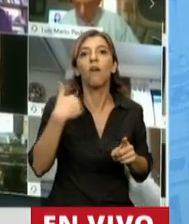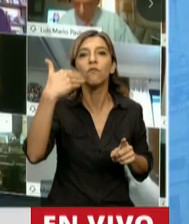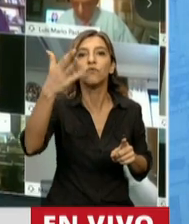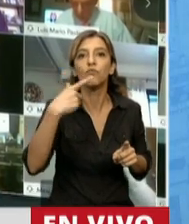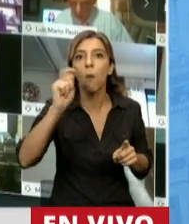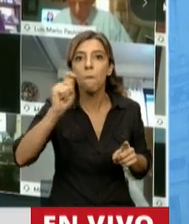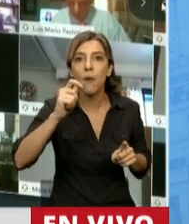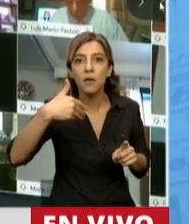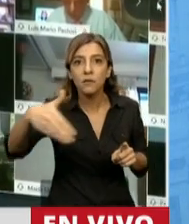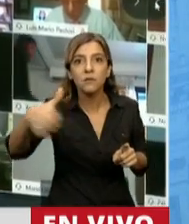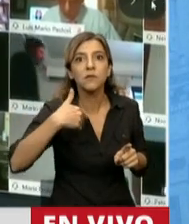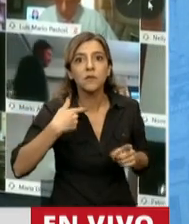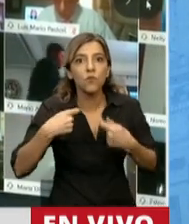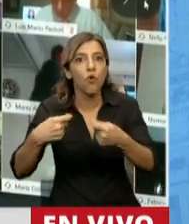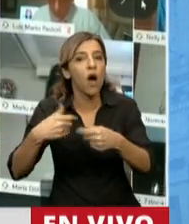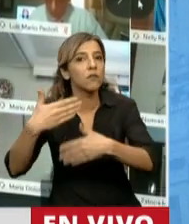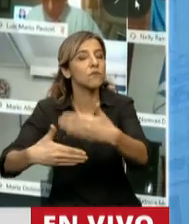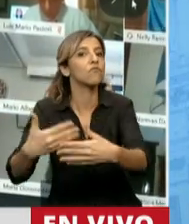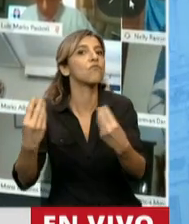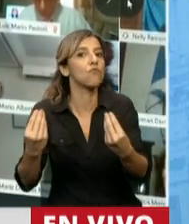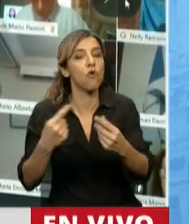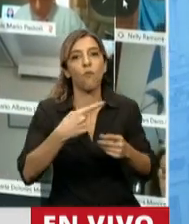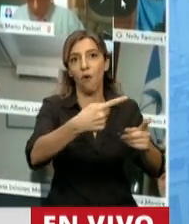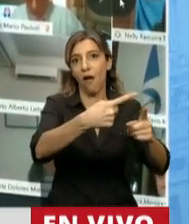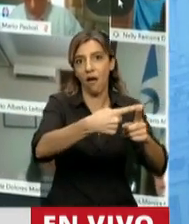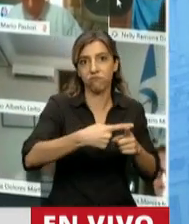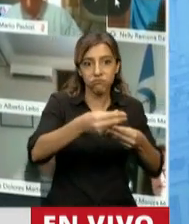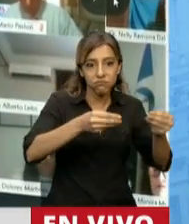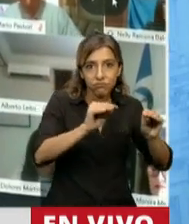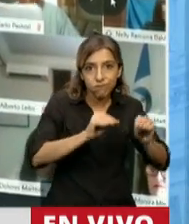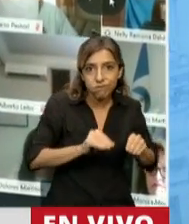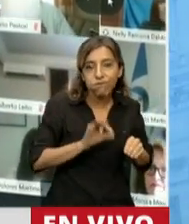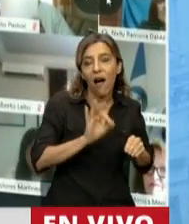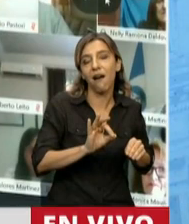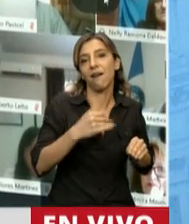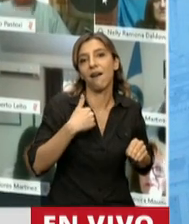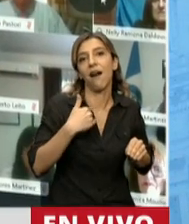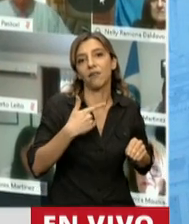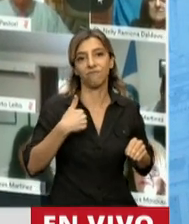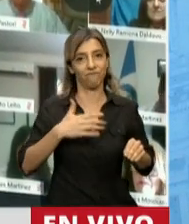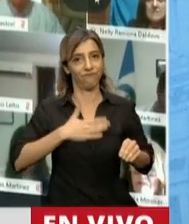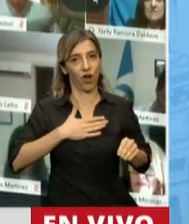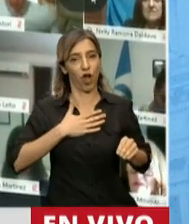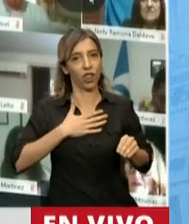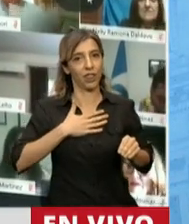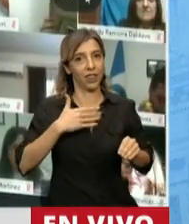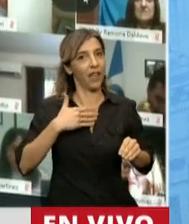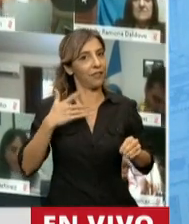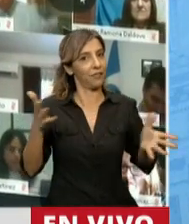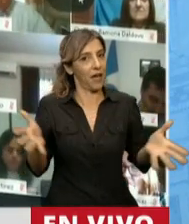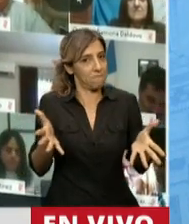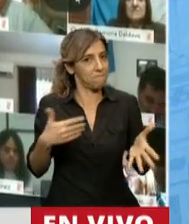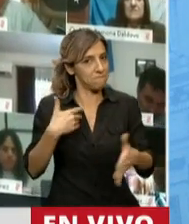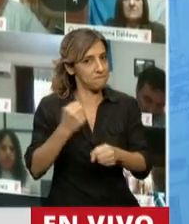próximos meses es para festejar, para convalidar, pero no menos para dejarnos preocupados en